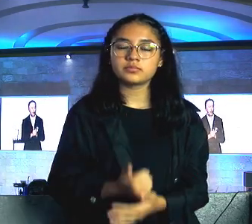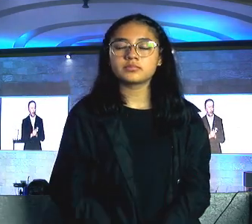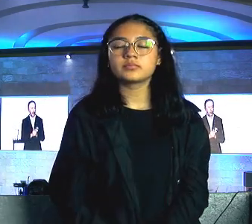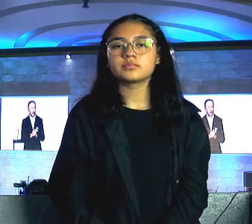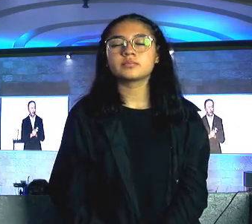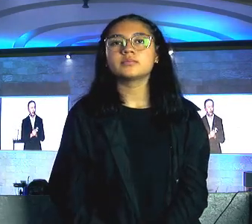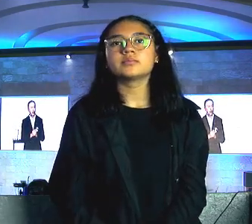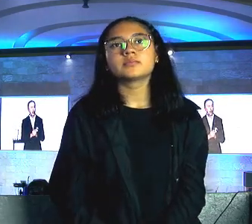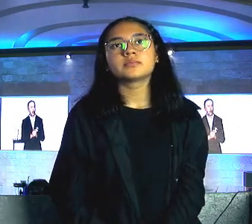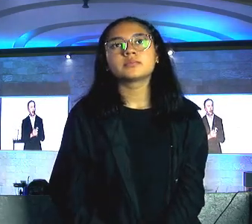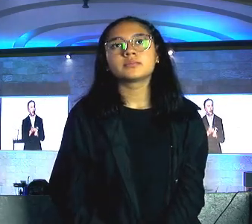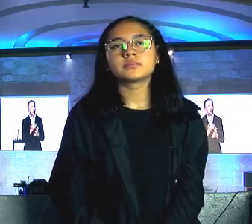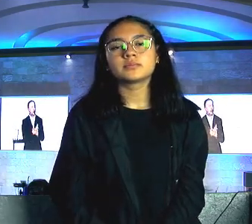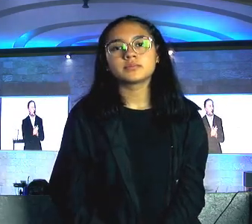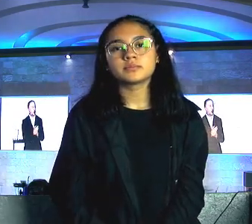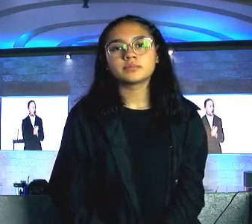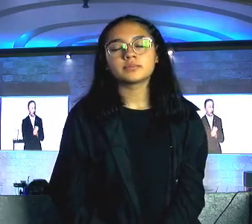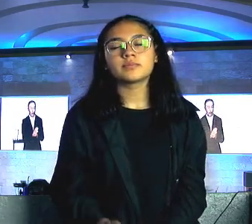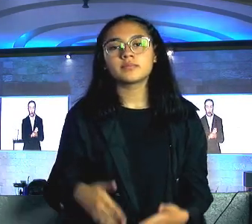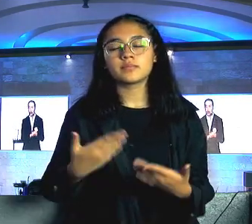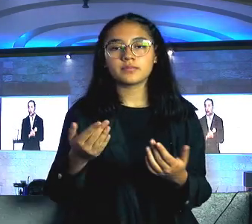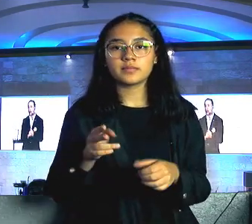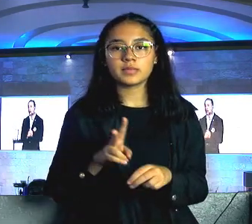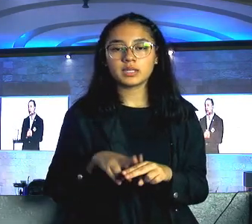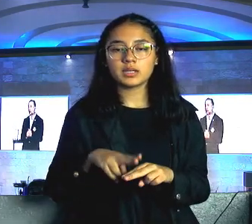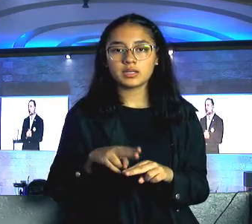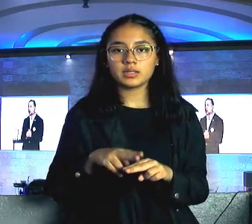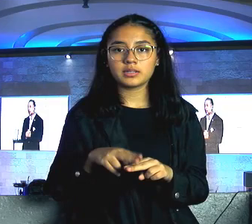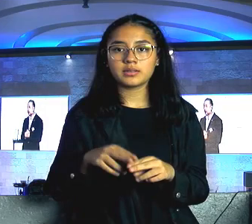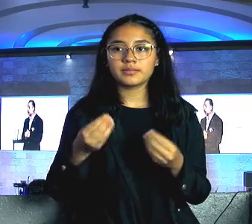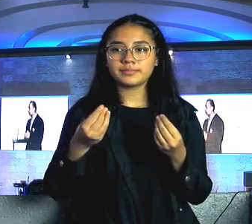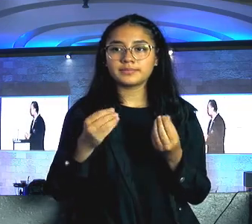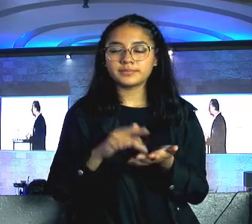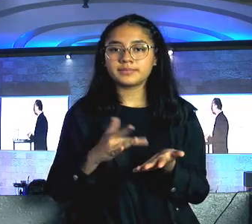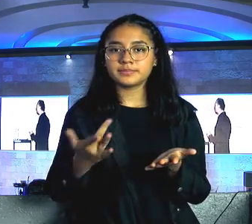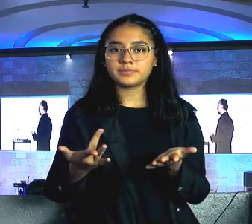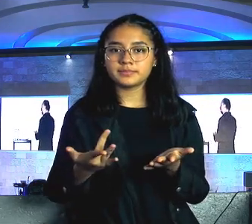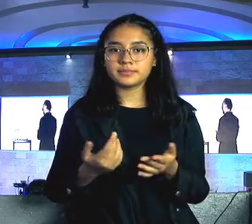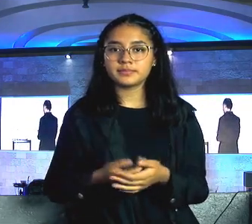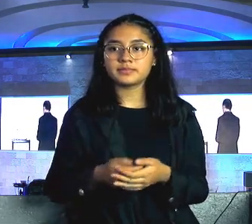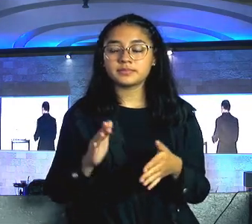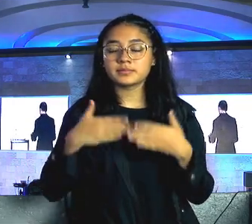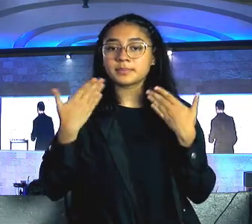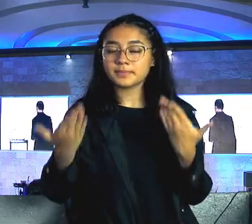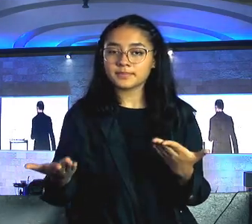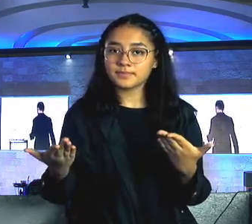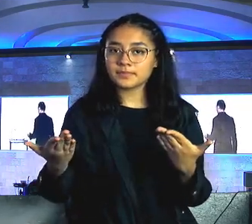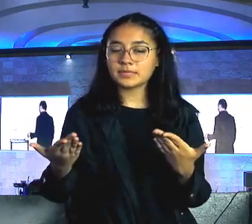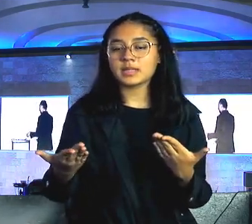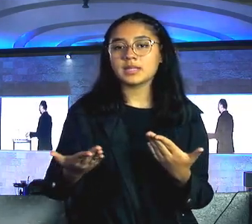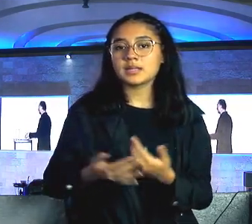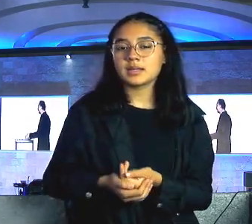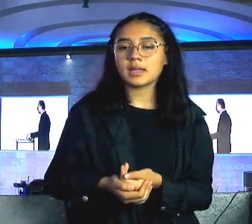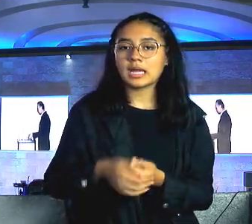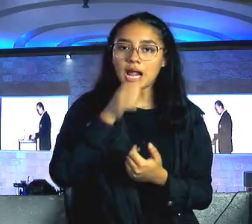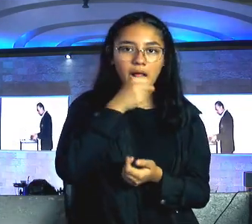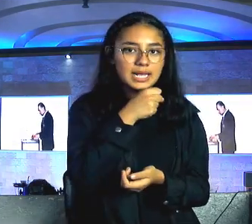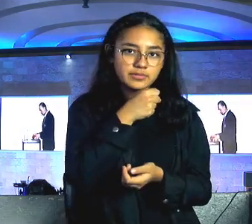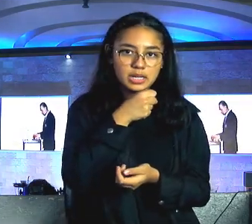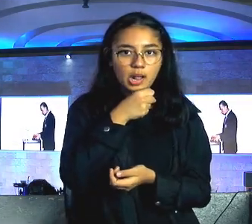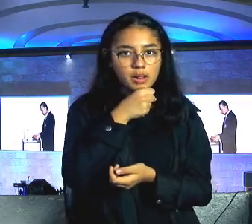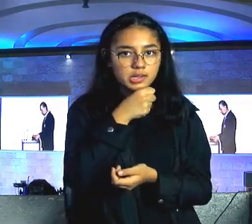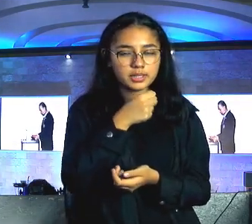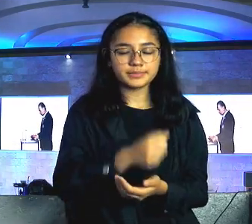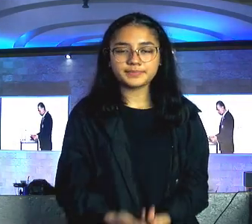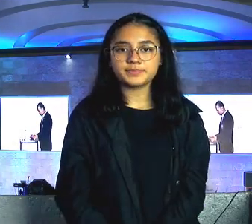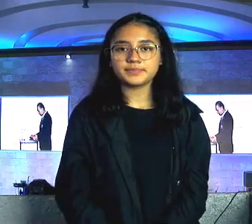Amén. Amén. Tome su lugar, por favor. Muchas gracias. Dejo el lugar a Carlita y a Marco.